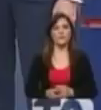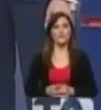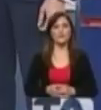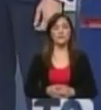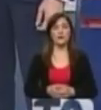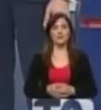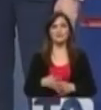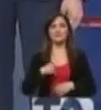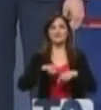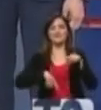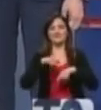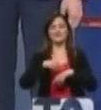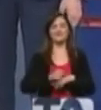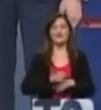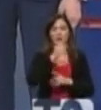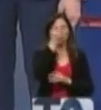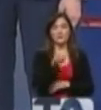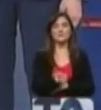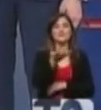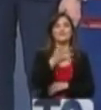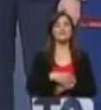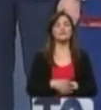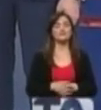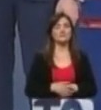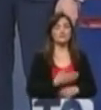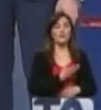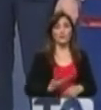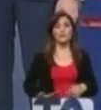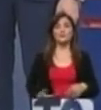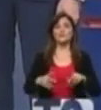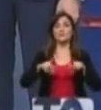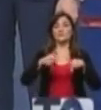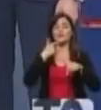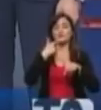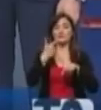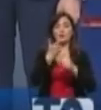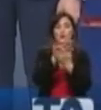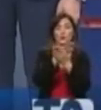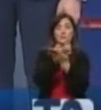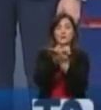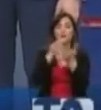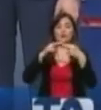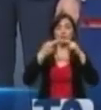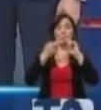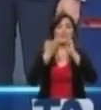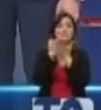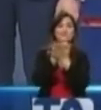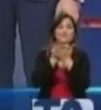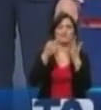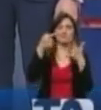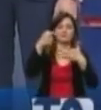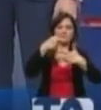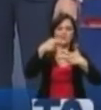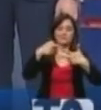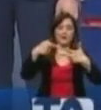¿Qué tal, Jorge? Amigos televidentes, el presidente de la República, Lenín Moreno, anunció que eliminará de la propuesta de reformas económicas y